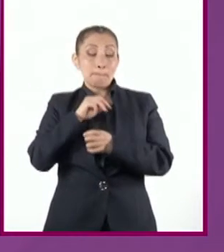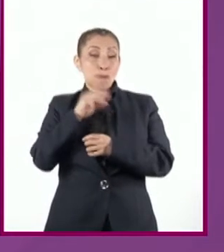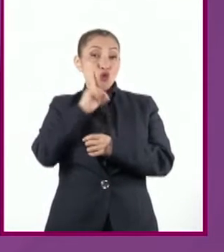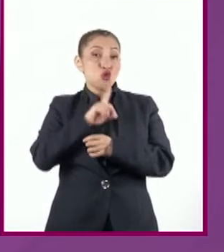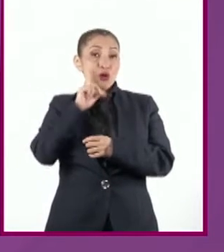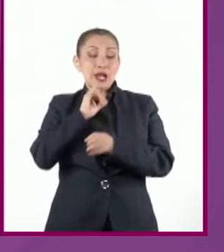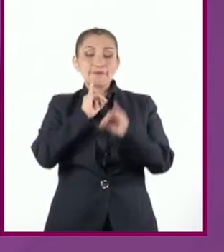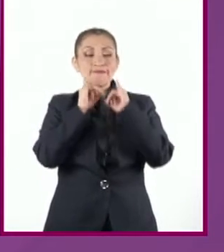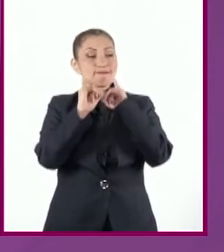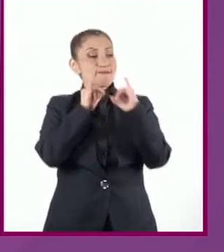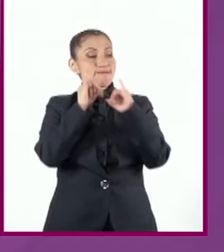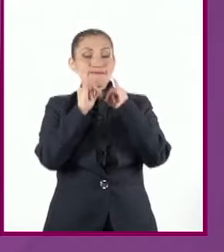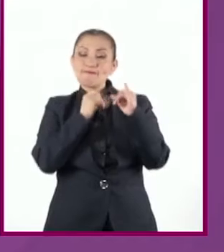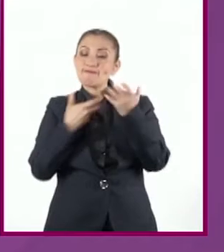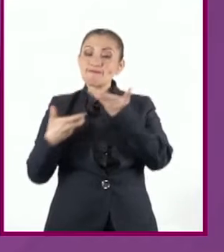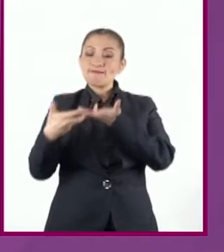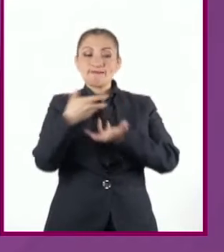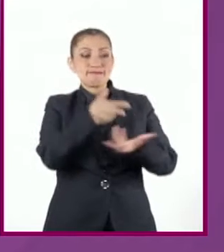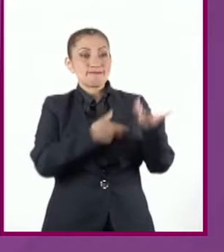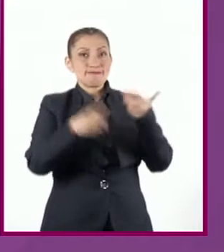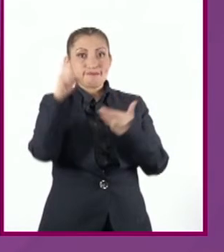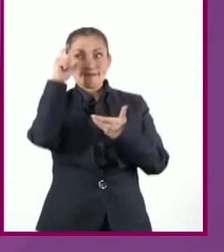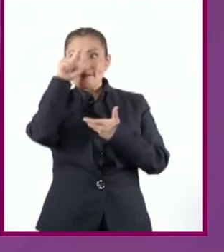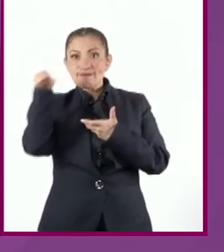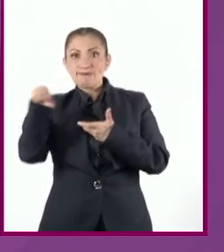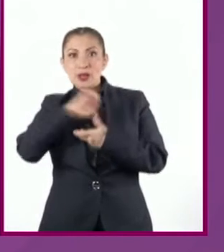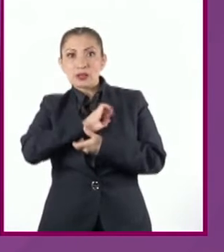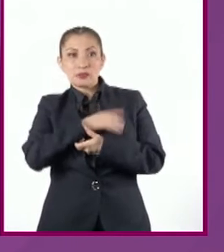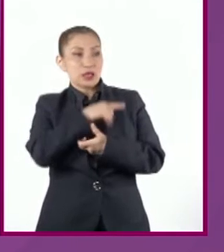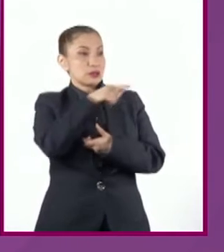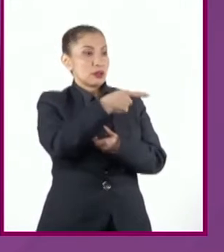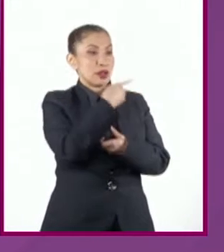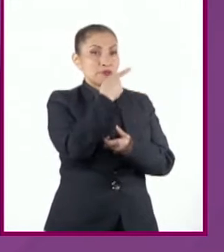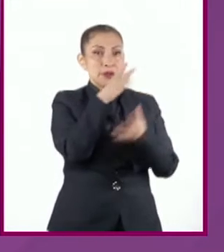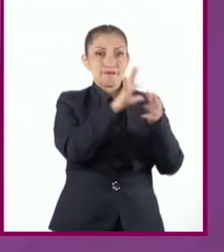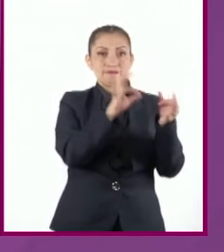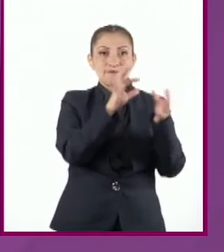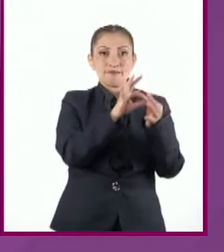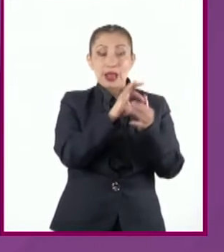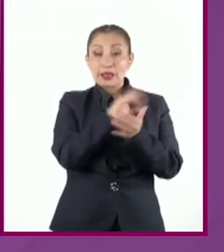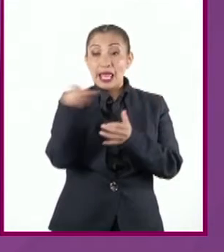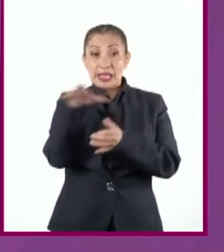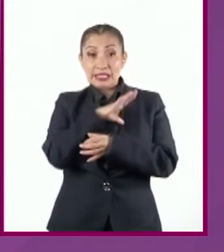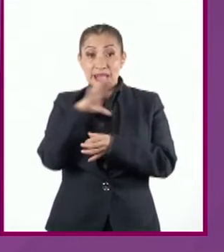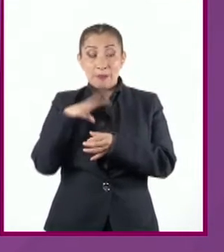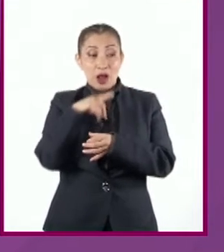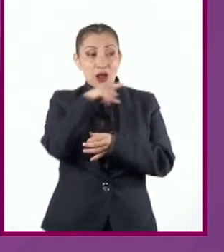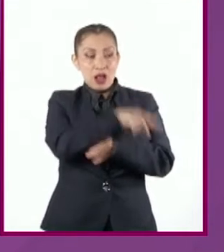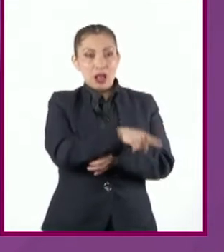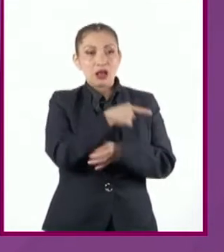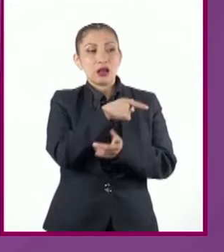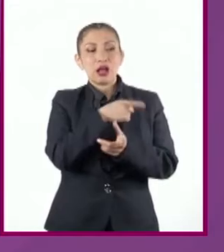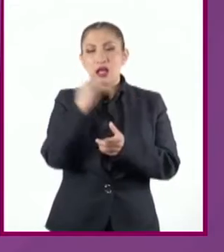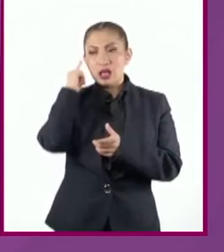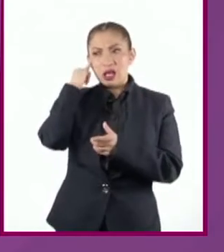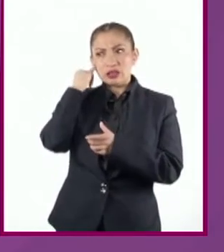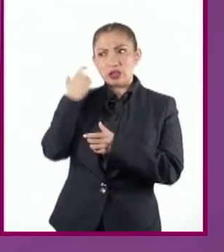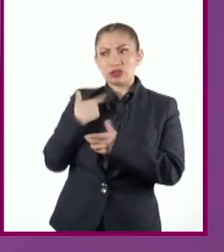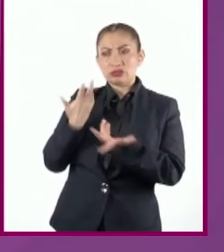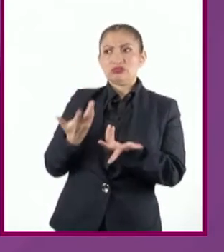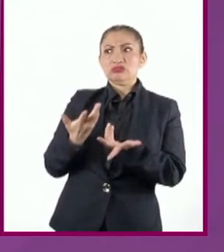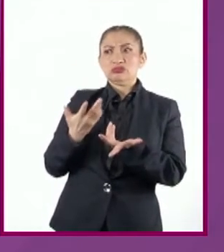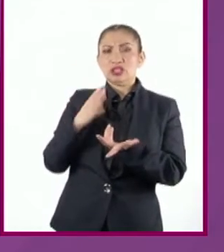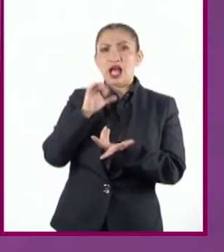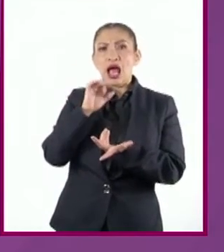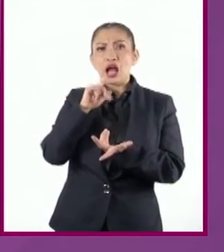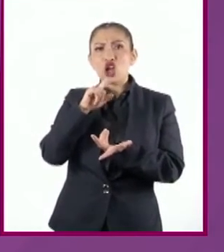debía traducir los complicados discursos del español sobre los fundamentos del cristianismo y el vasallaje que los indios debían a